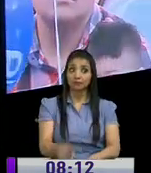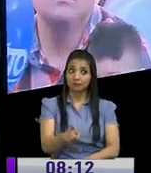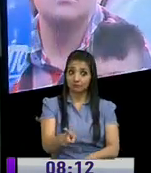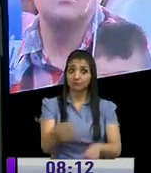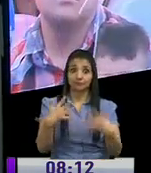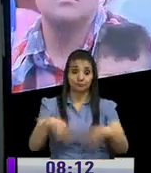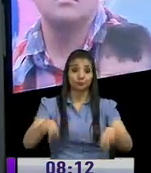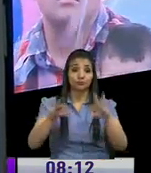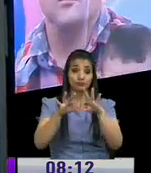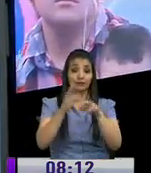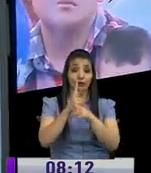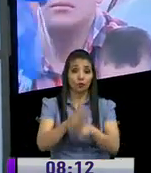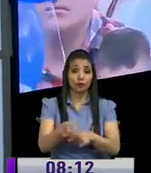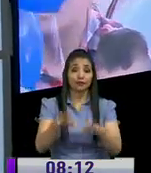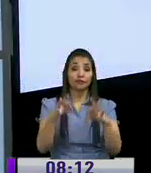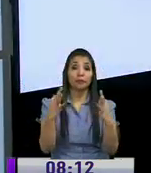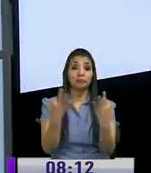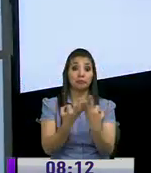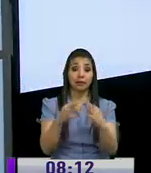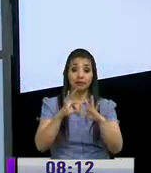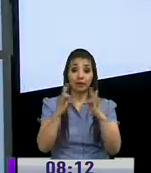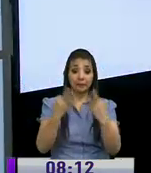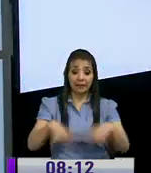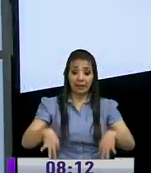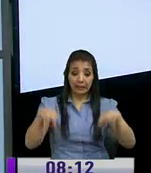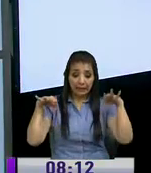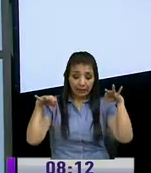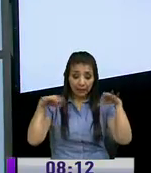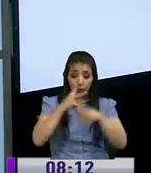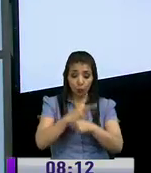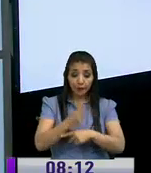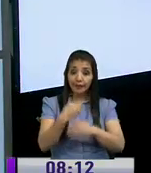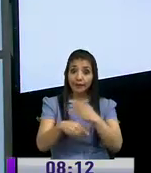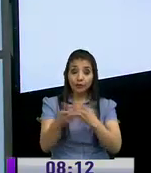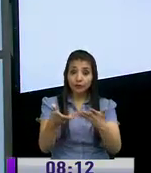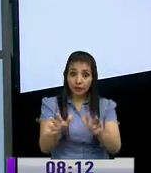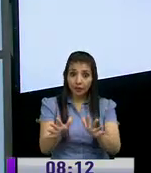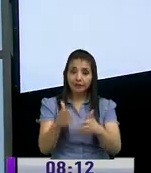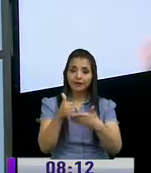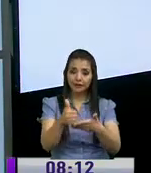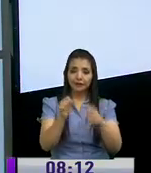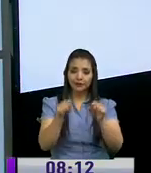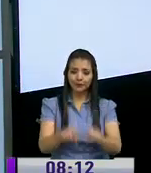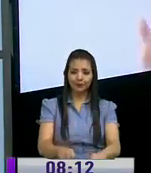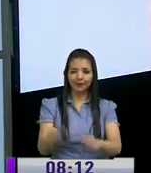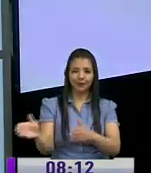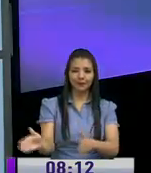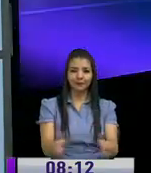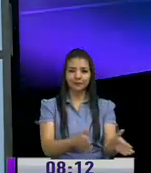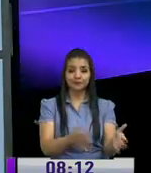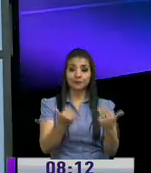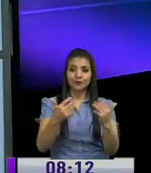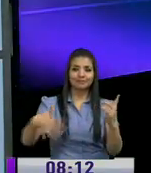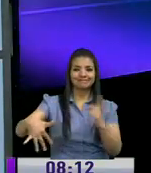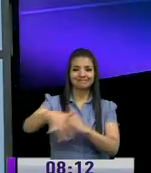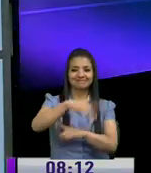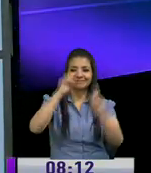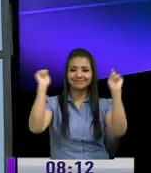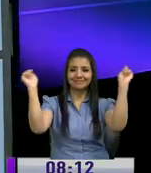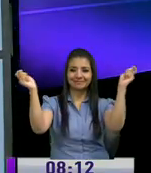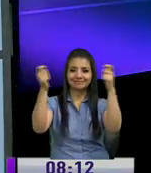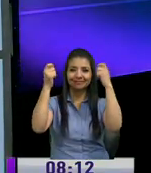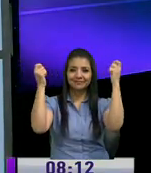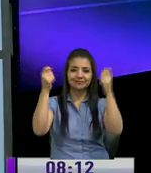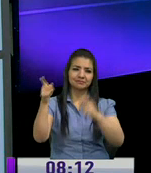es importante de un pueblo que muchas veces no nos alcanza para tener una medicina adecuada. Vamos con ambiente de fiesta.